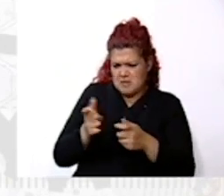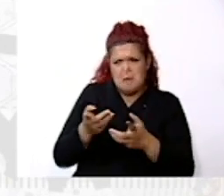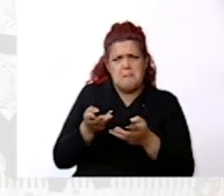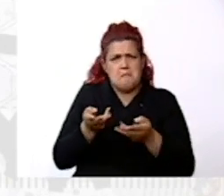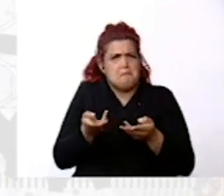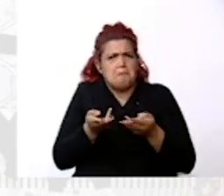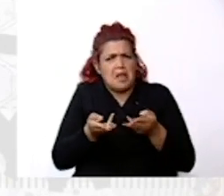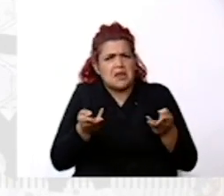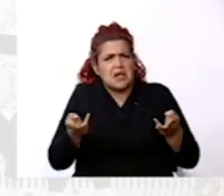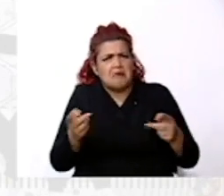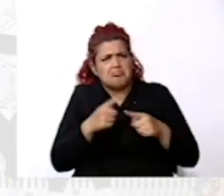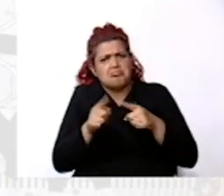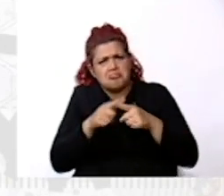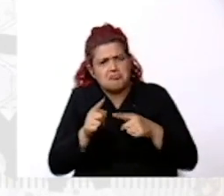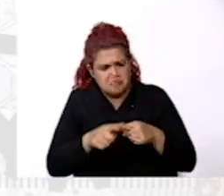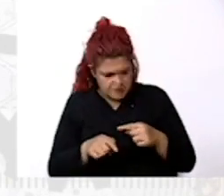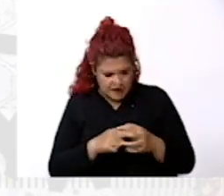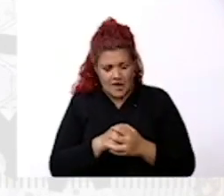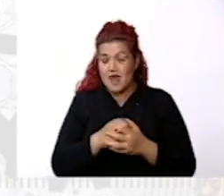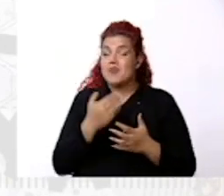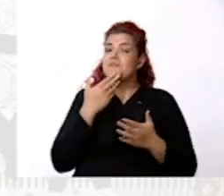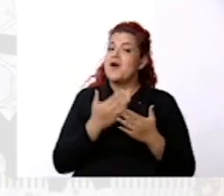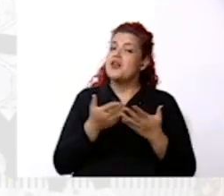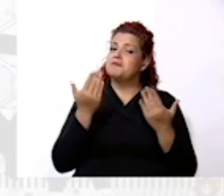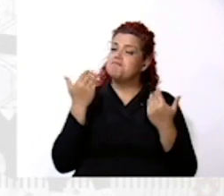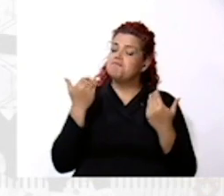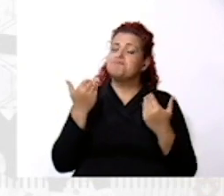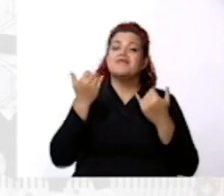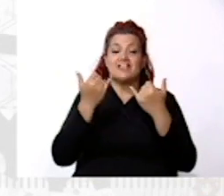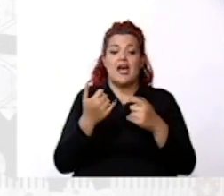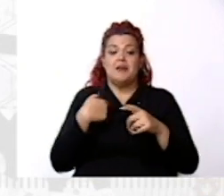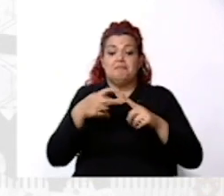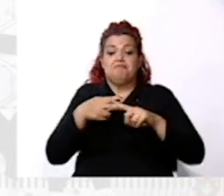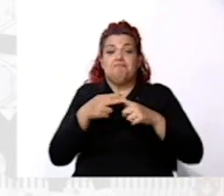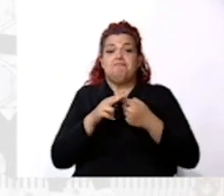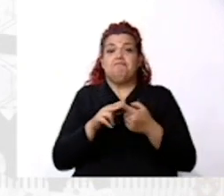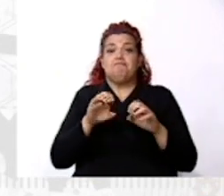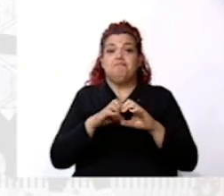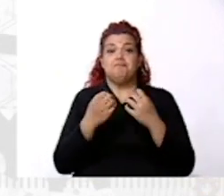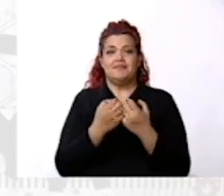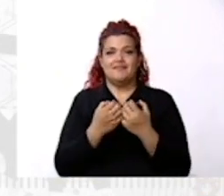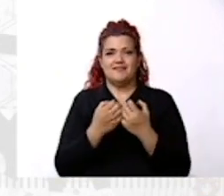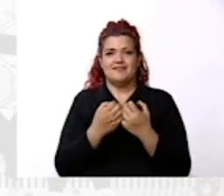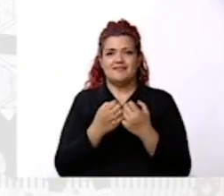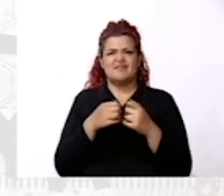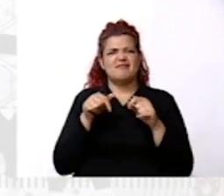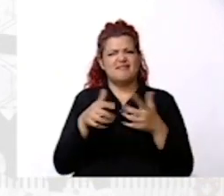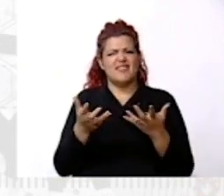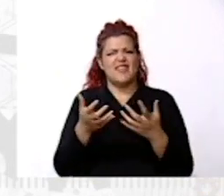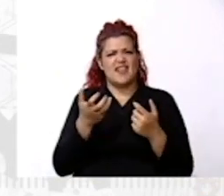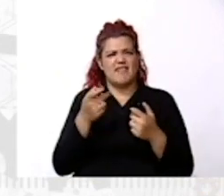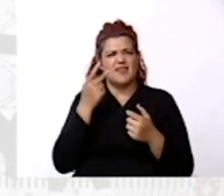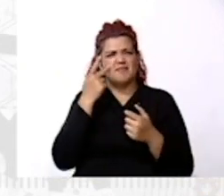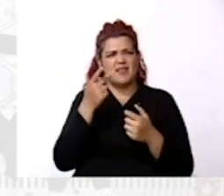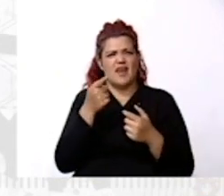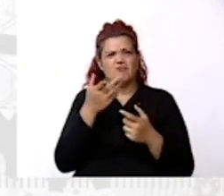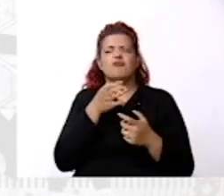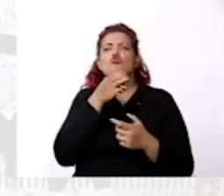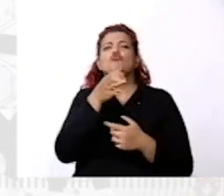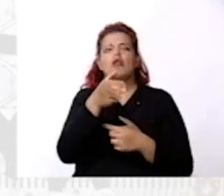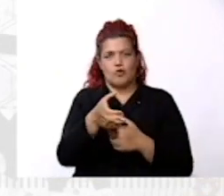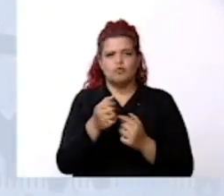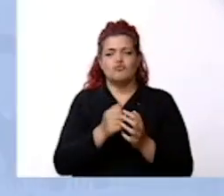material. Bueno, antes de iniciar la clase de hoy, ¿qué les parece si vemos estos